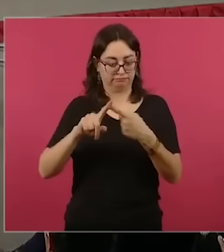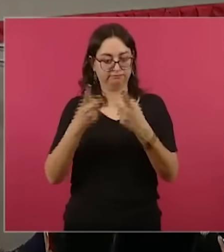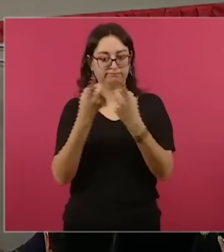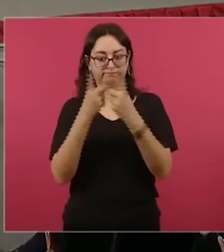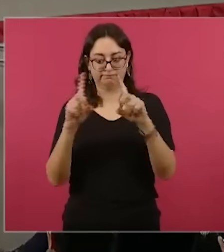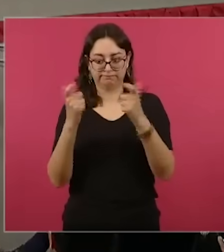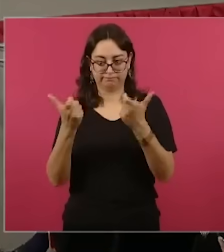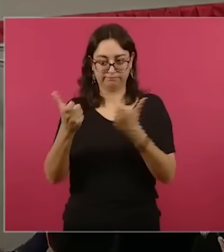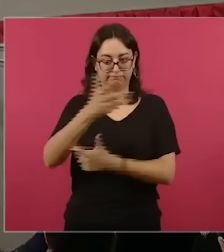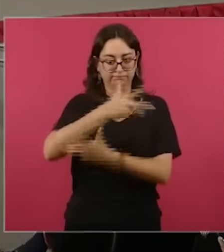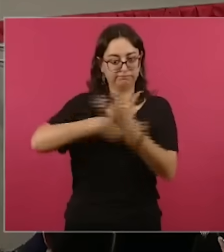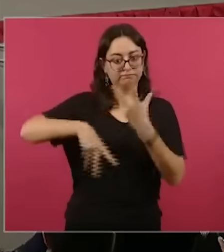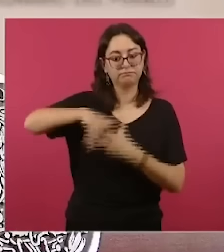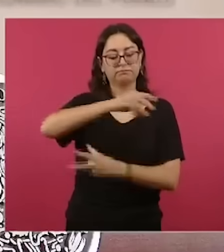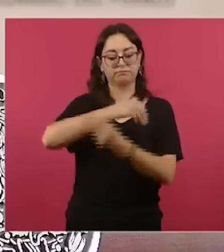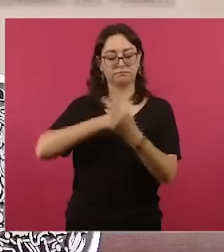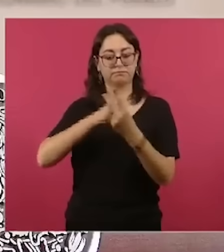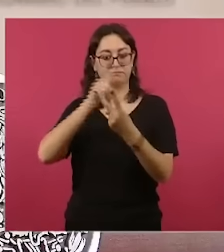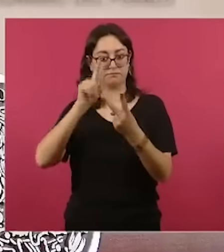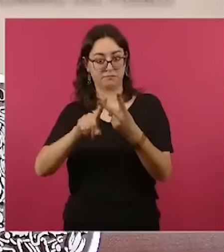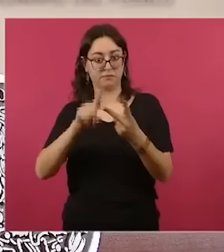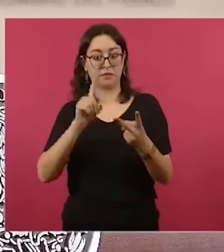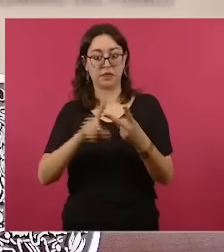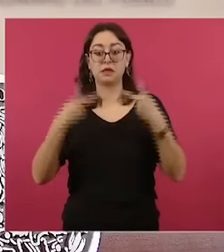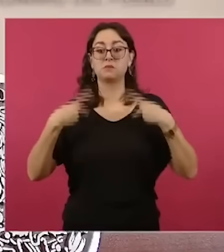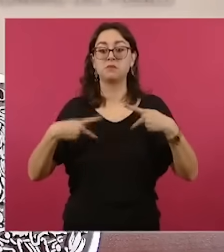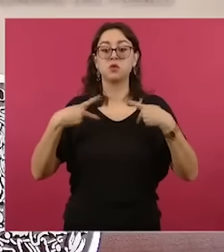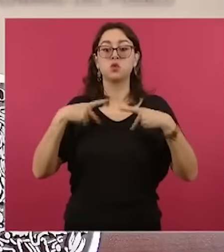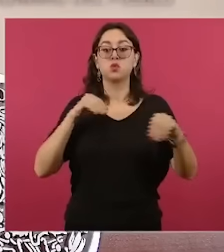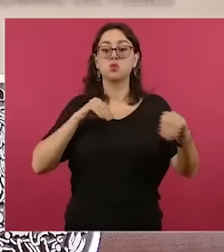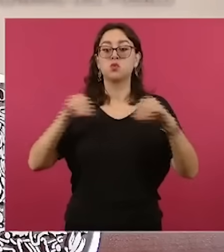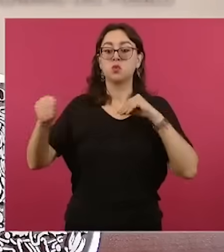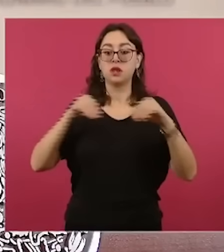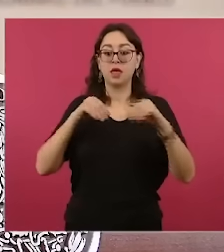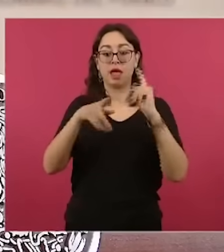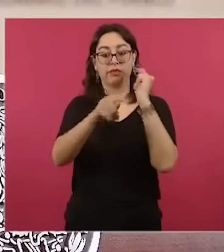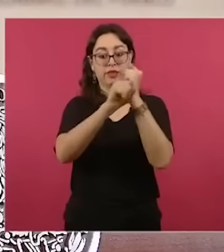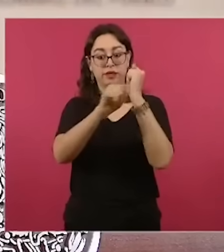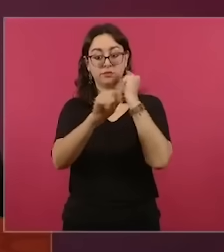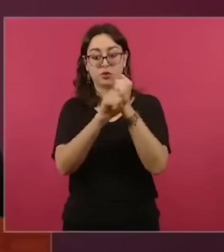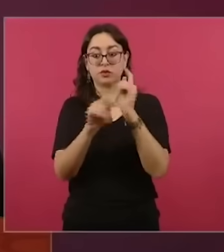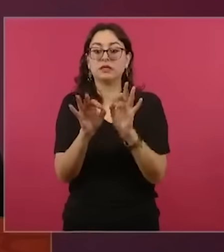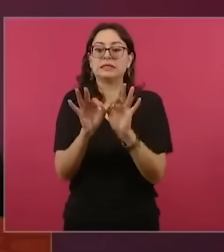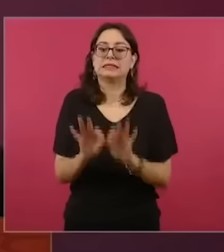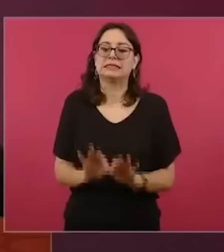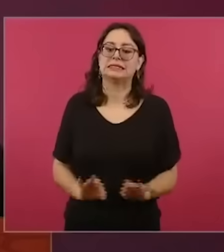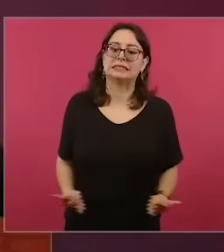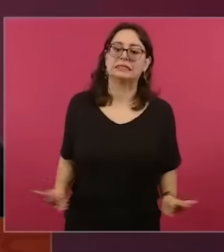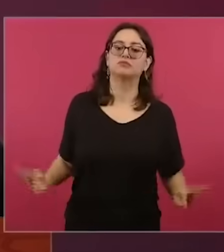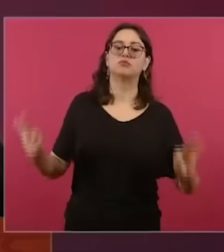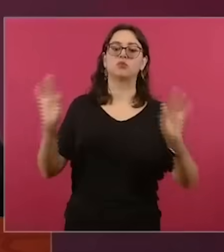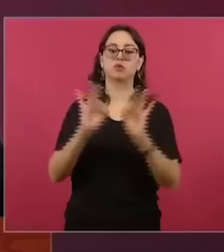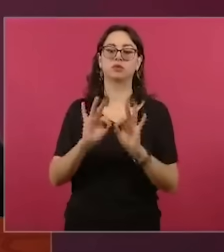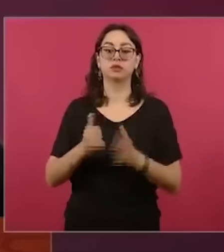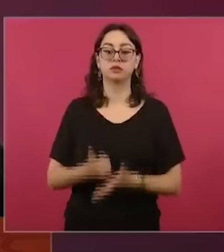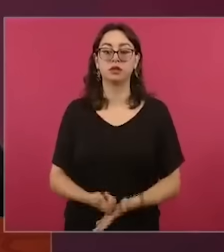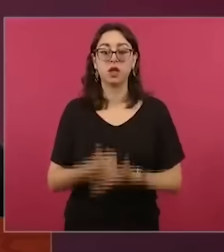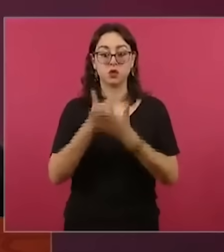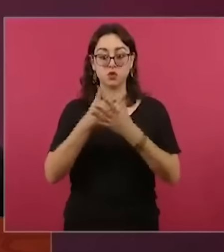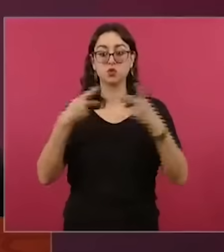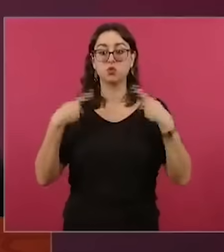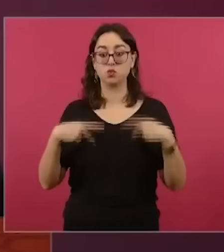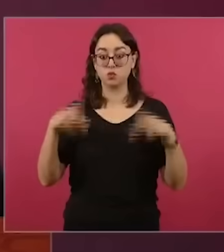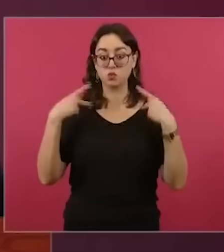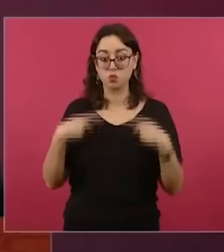activar esa economía. La otra es la movilidad, que también es importante y que con estas grandes obras permite al usuario